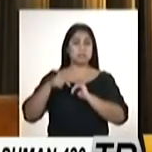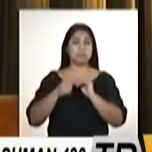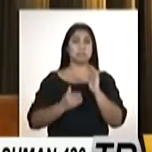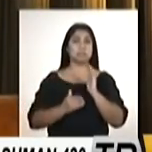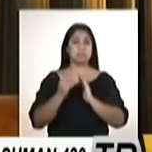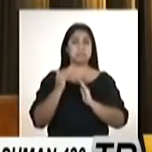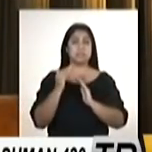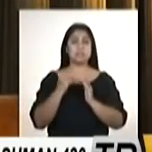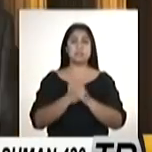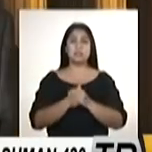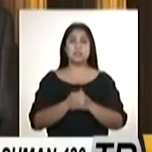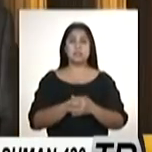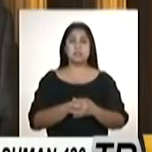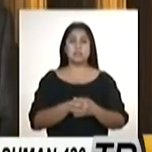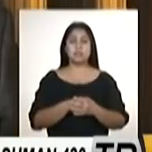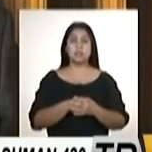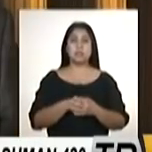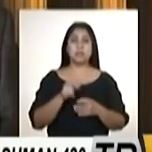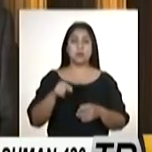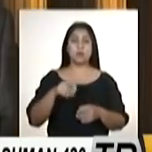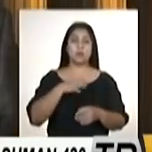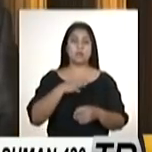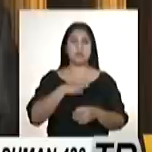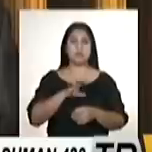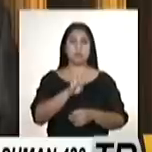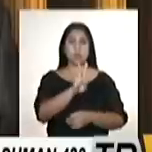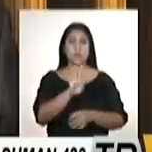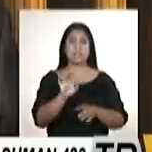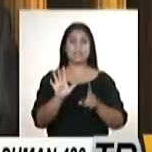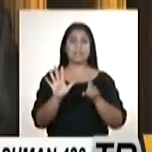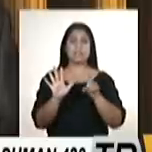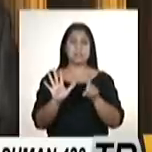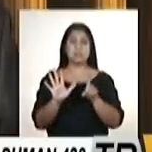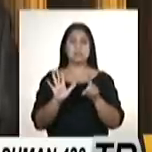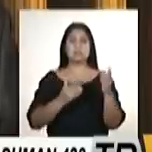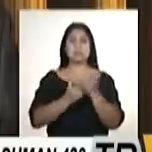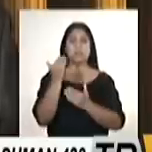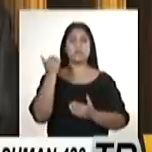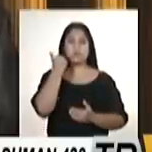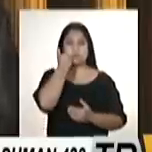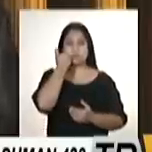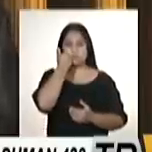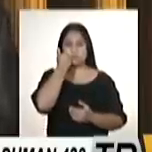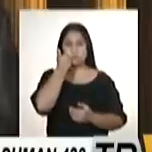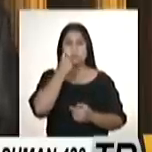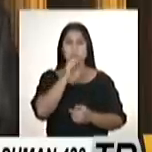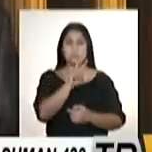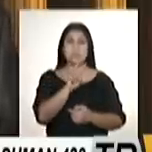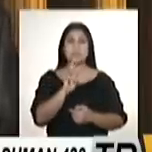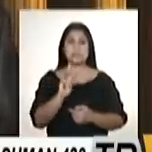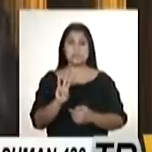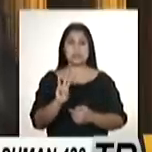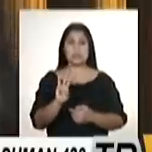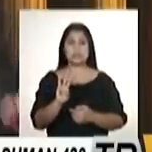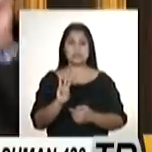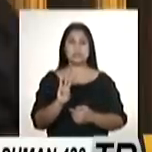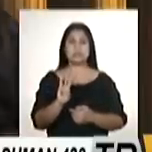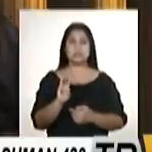esta calamidad. Hemos tenido 46 casos nuevos. 23 de ellos